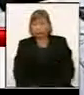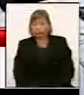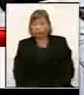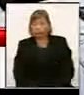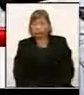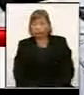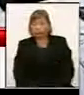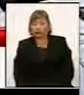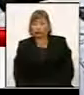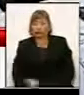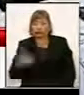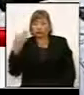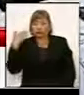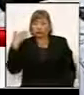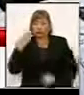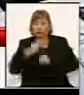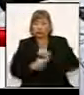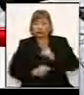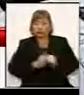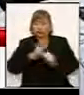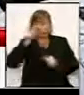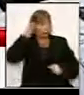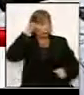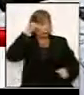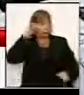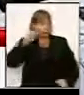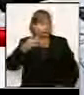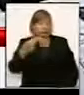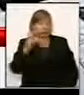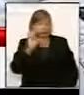En esos años, si hacemos memoria de